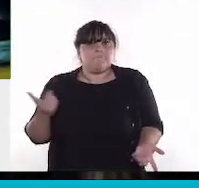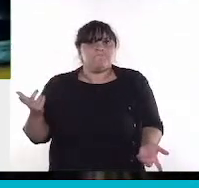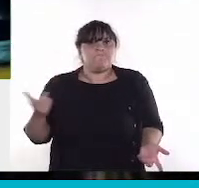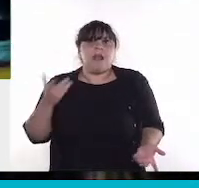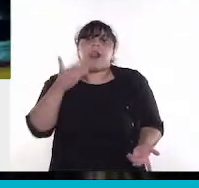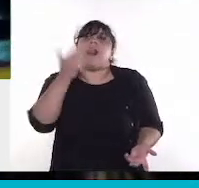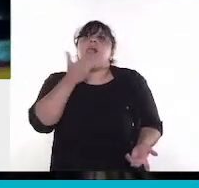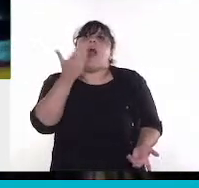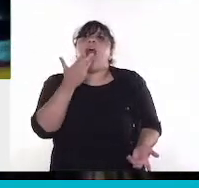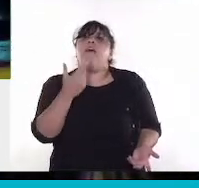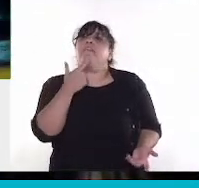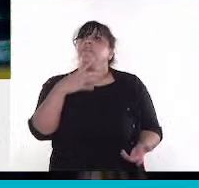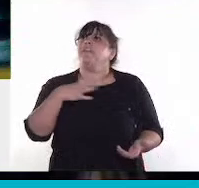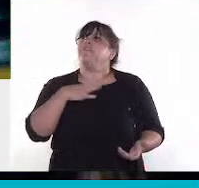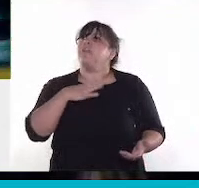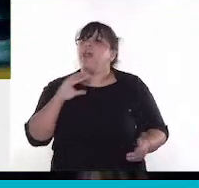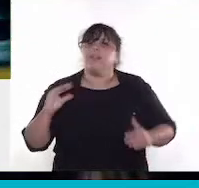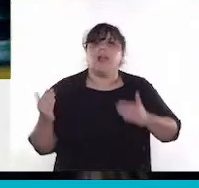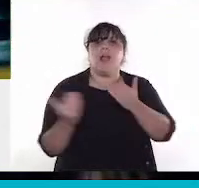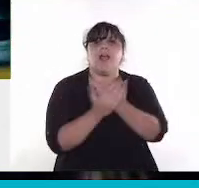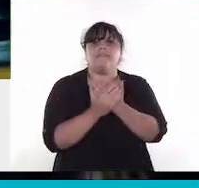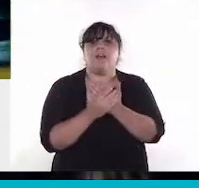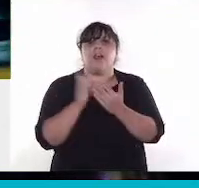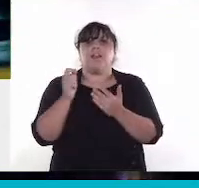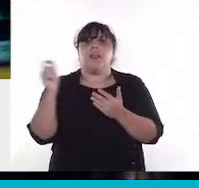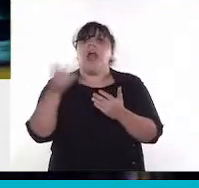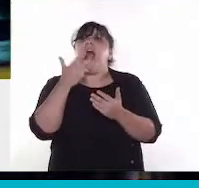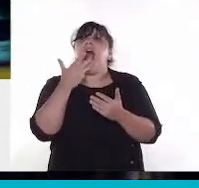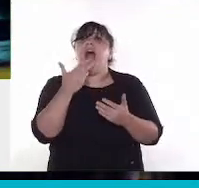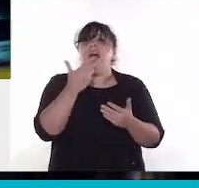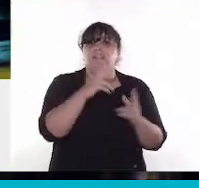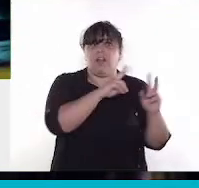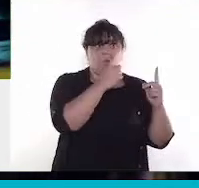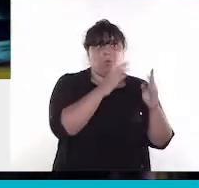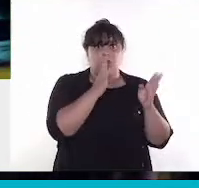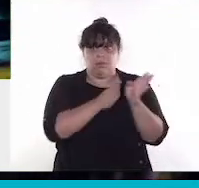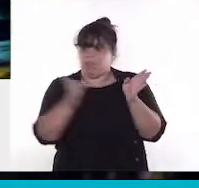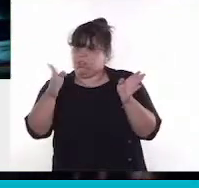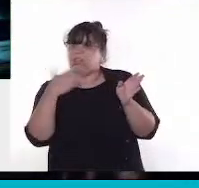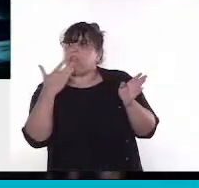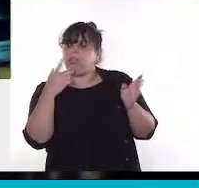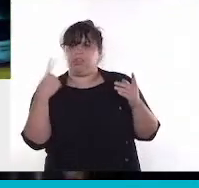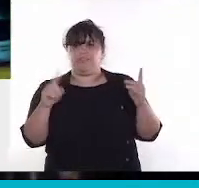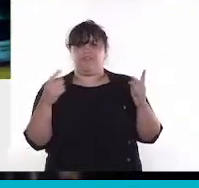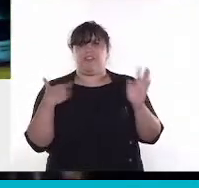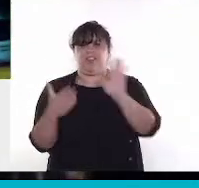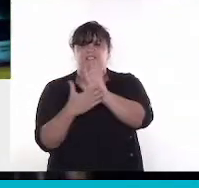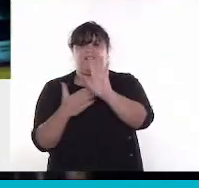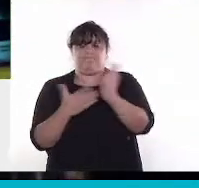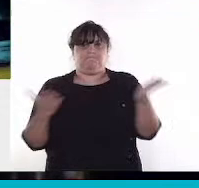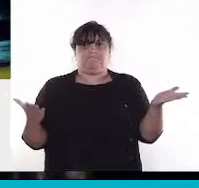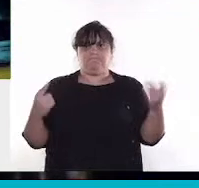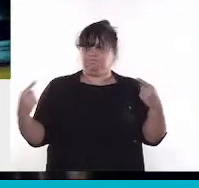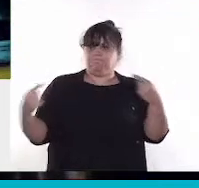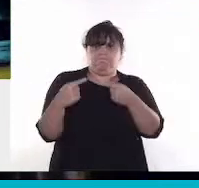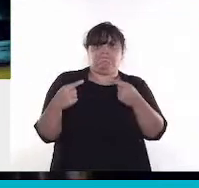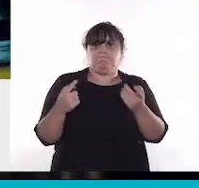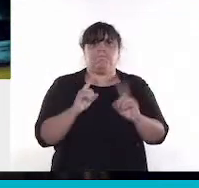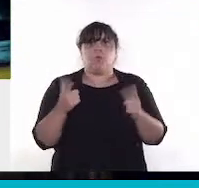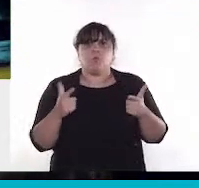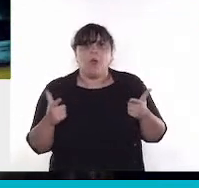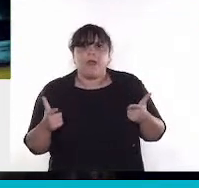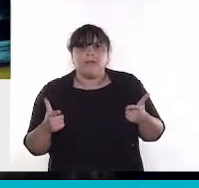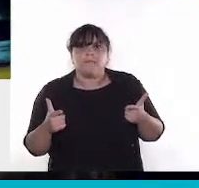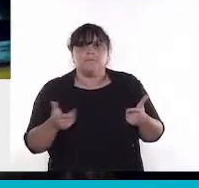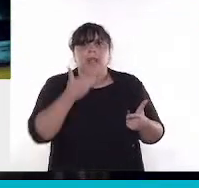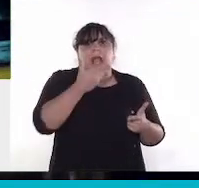y la falta de respaldo de sus dichos hace imposible la recuperación de datos que nos permitan cotejar a ciencia cierta cuál